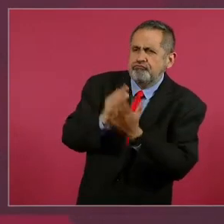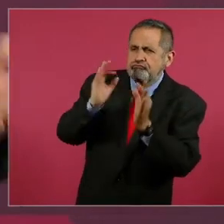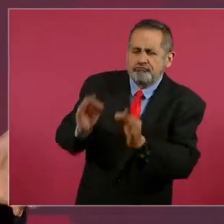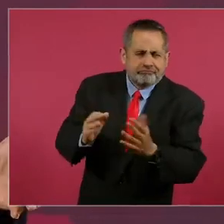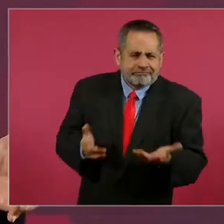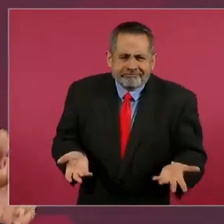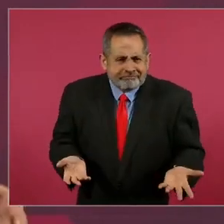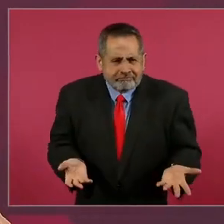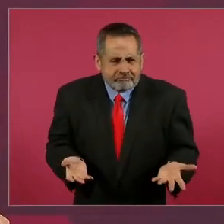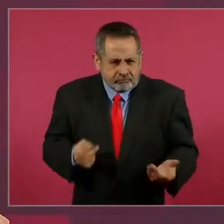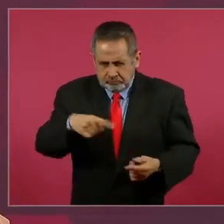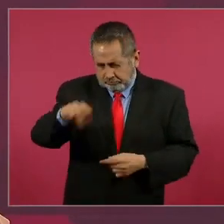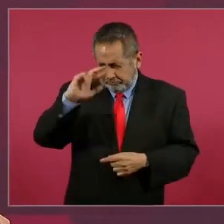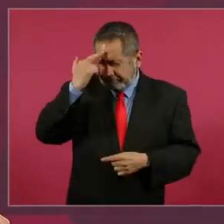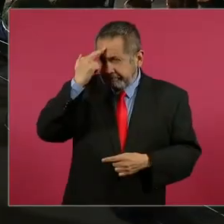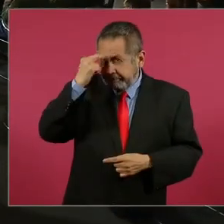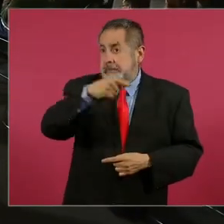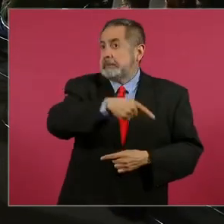¿Se acuerdan de algo